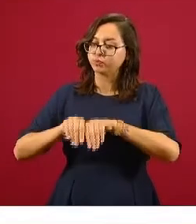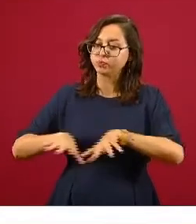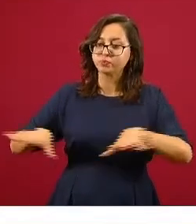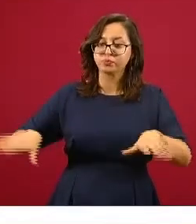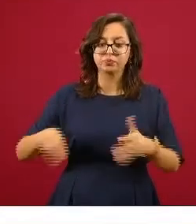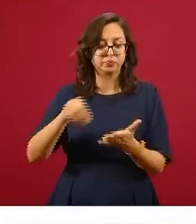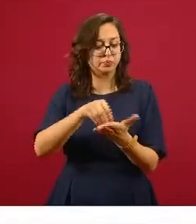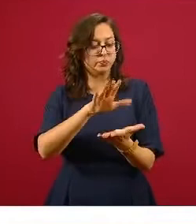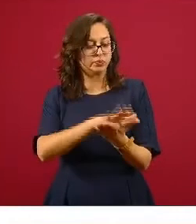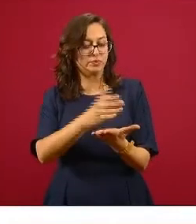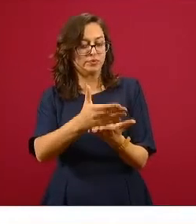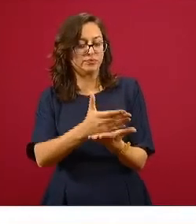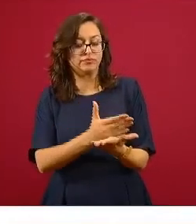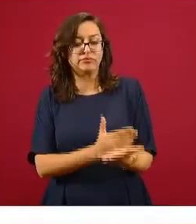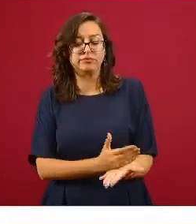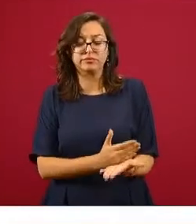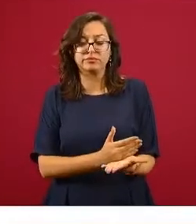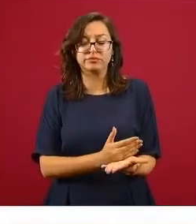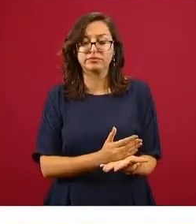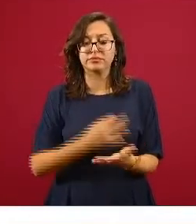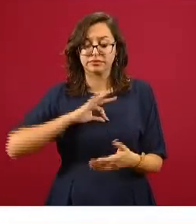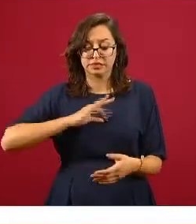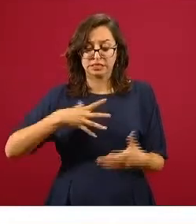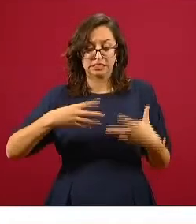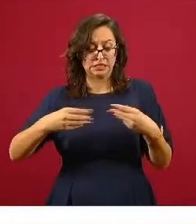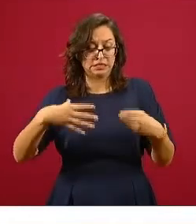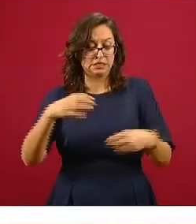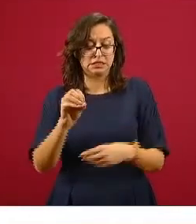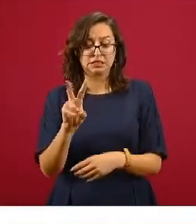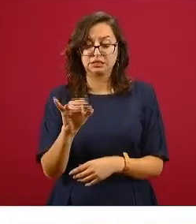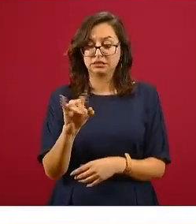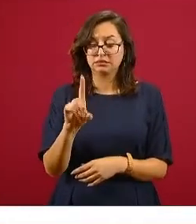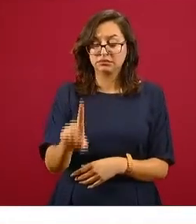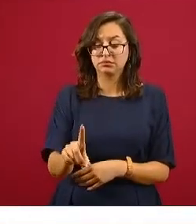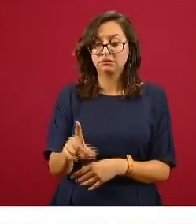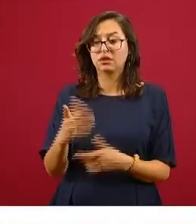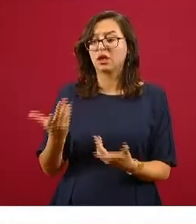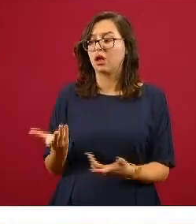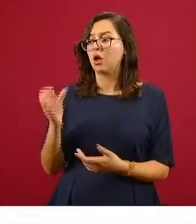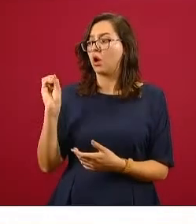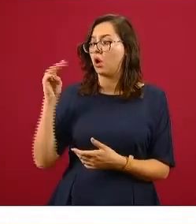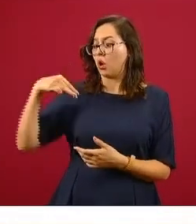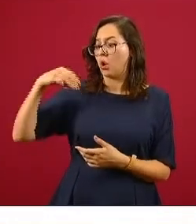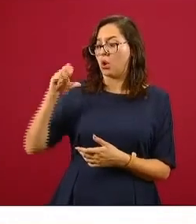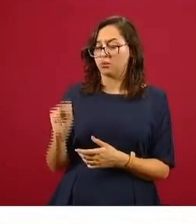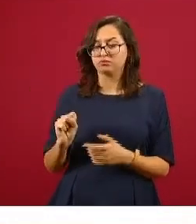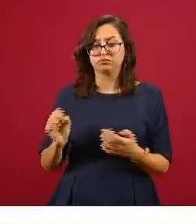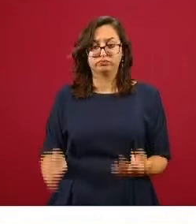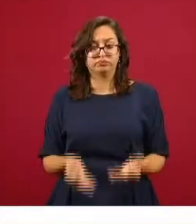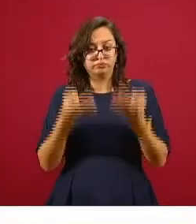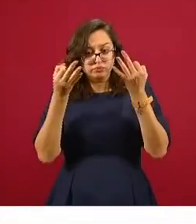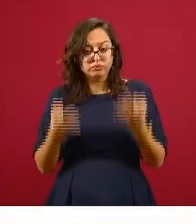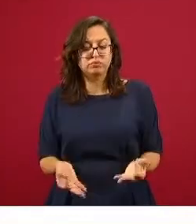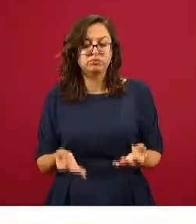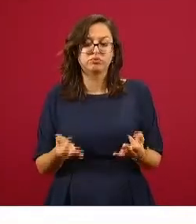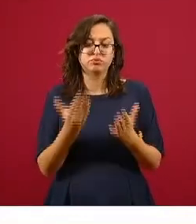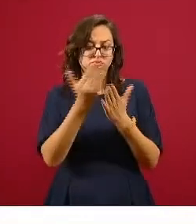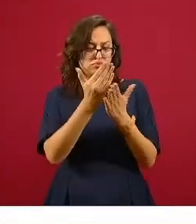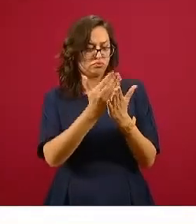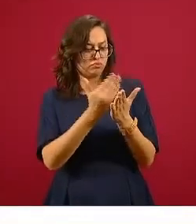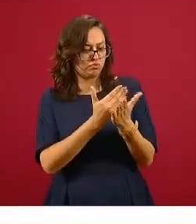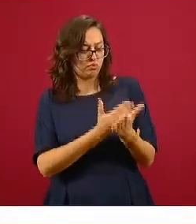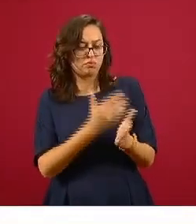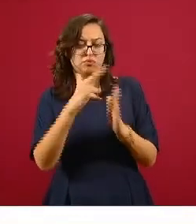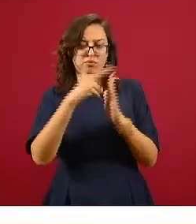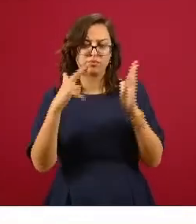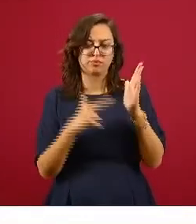manera, aún antes de que para la epidemia de COVID la Organización Mundial de la Salud formalizara el marco de